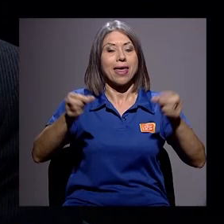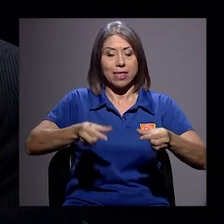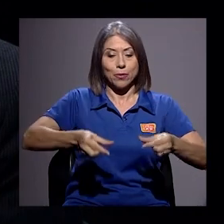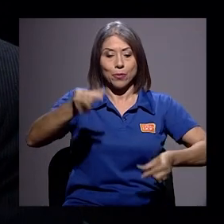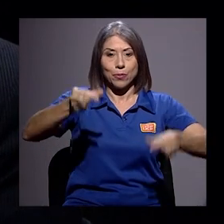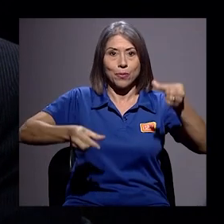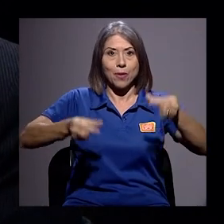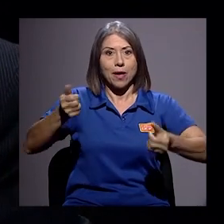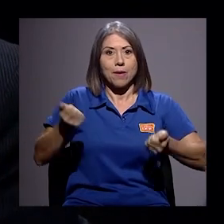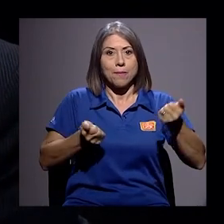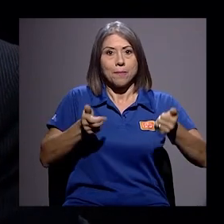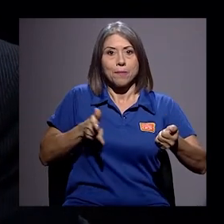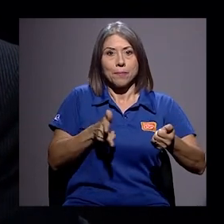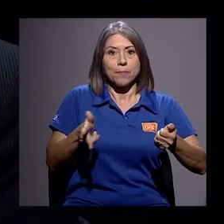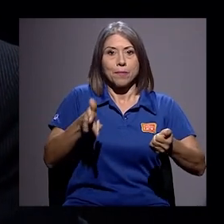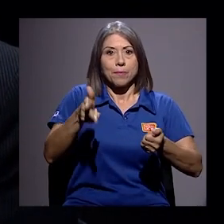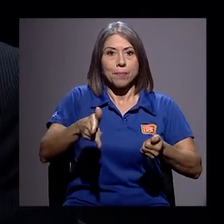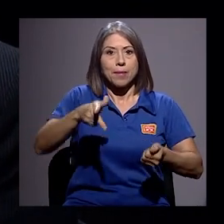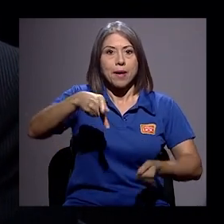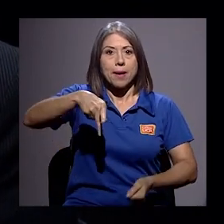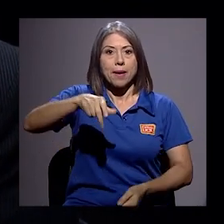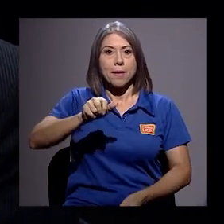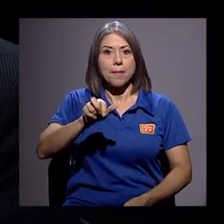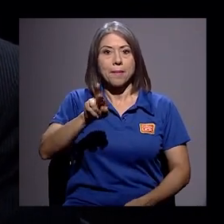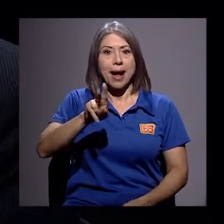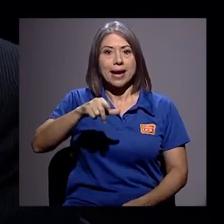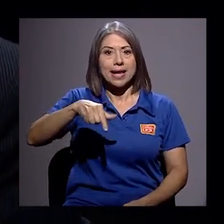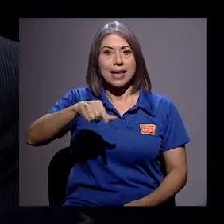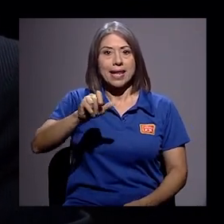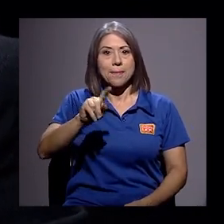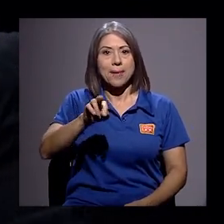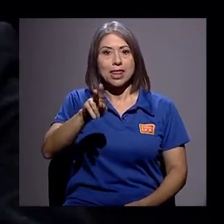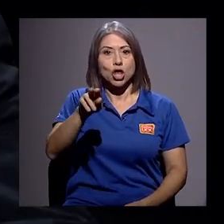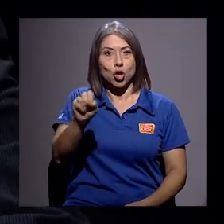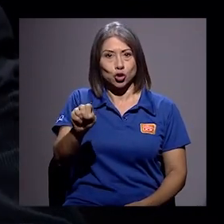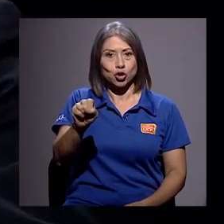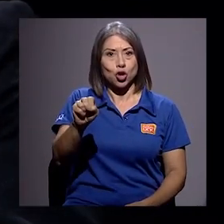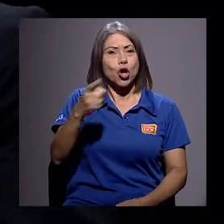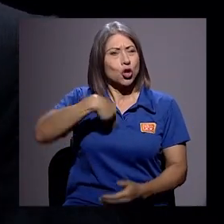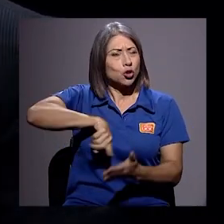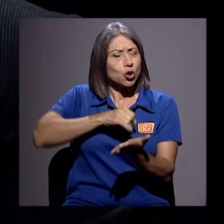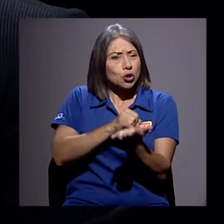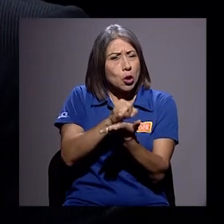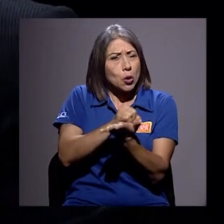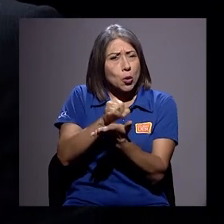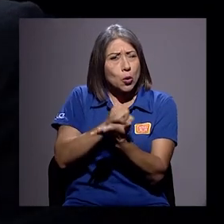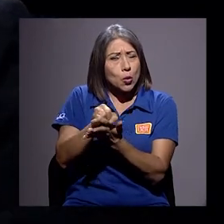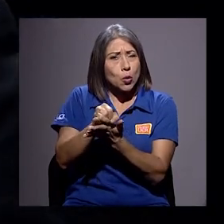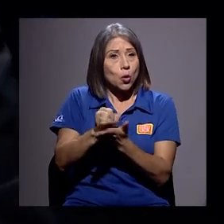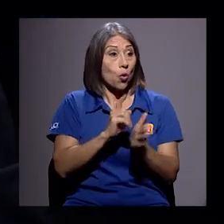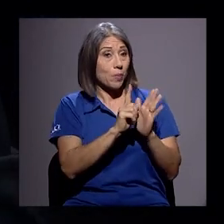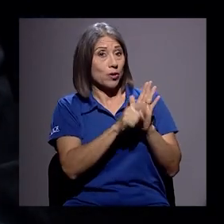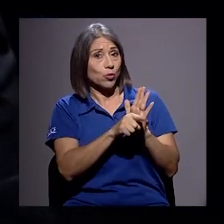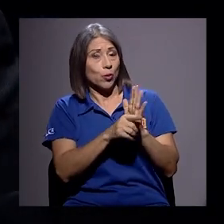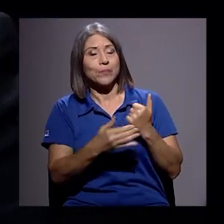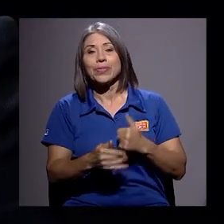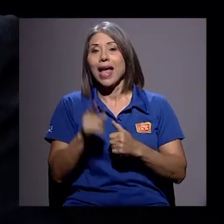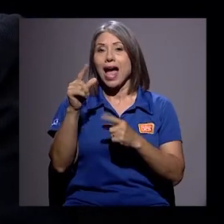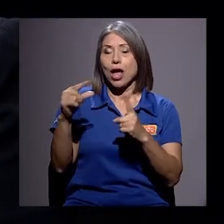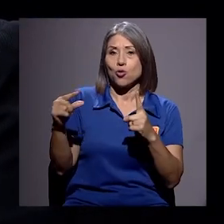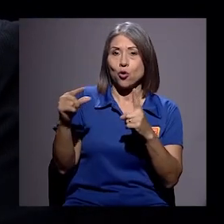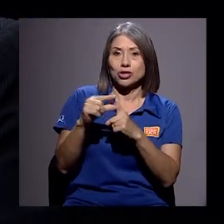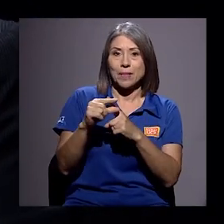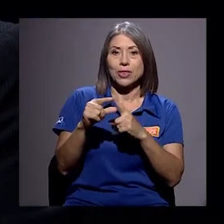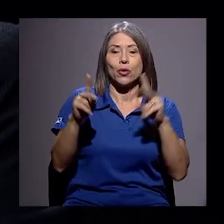hizo bueno hicimos una investigación muy profunda porque le prometieron hay un concepto que ha venido un minuto hay un